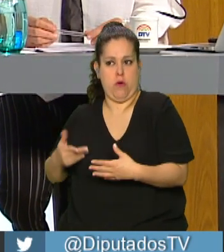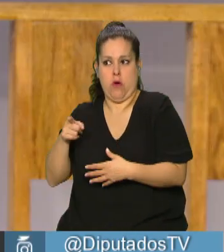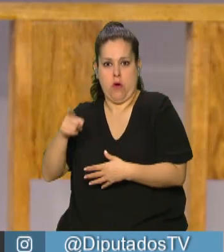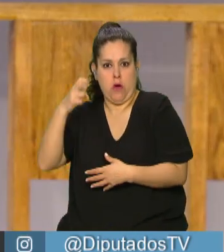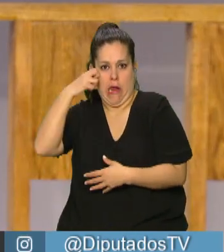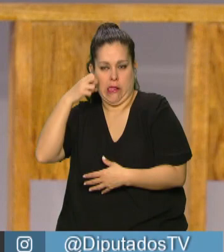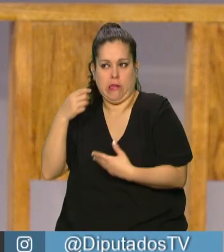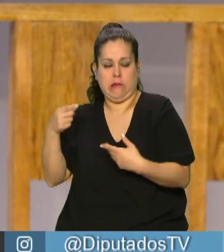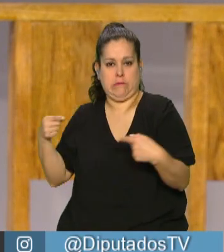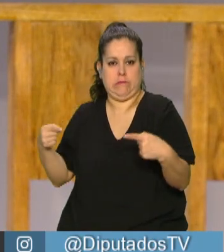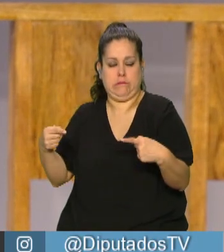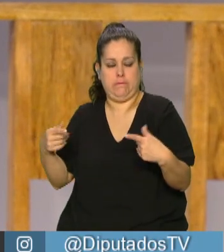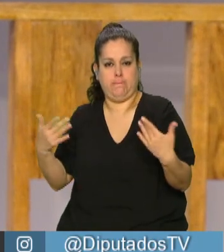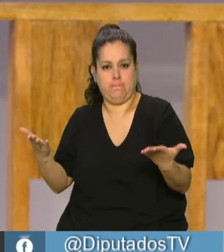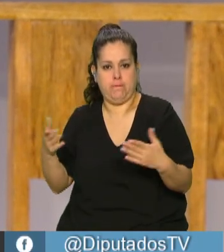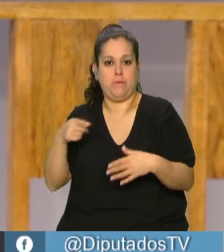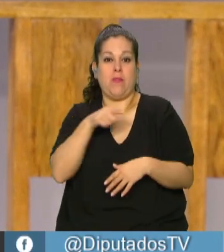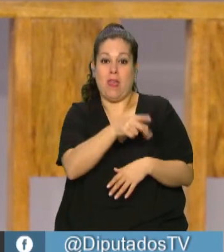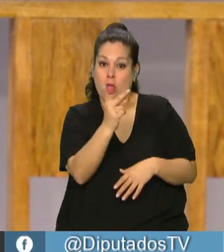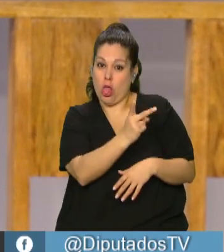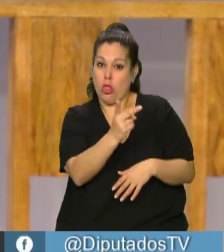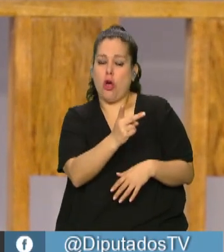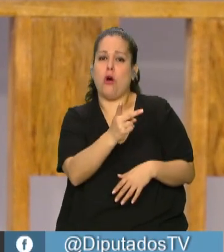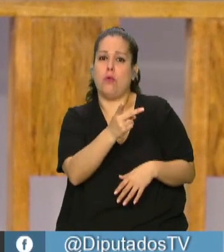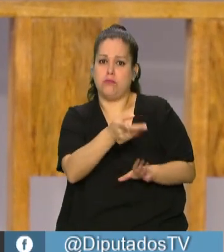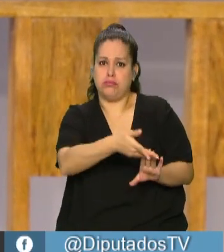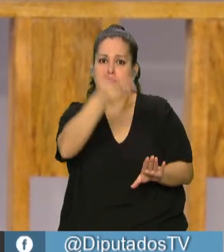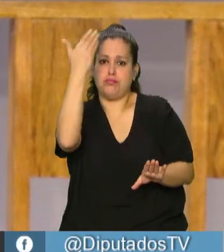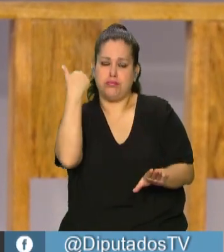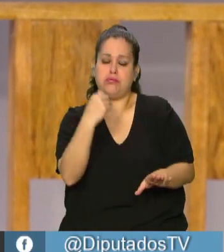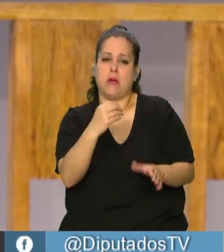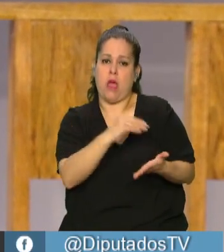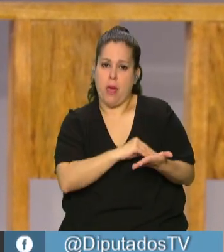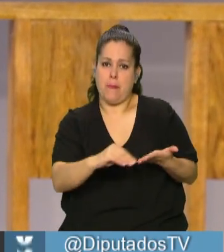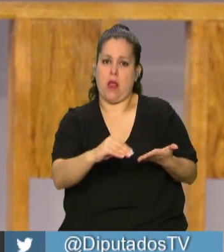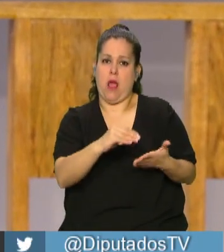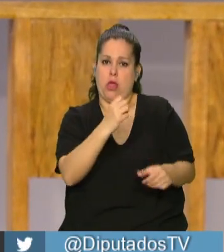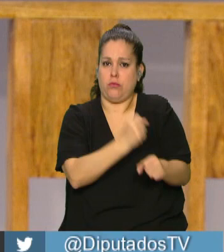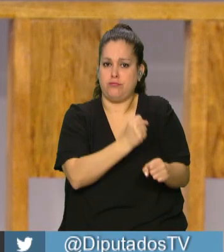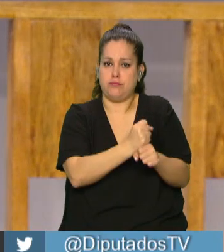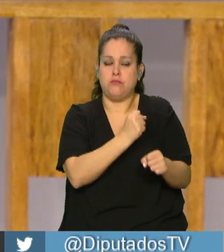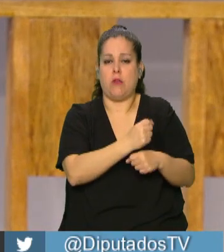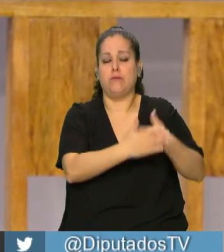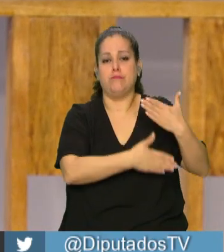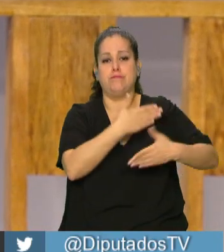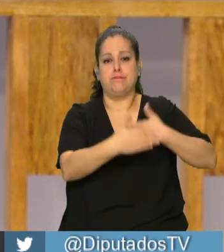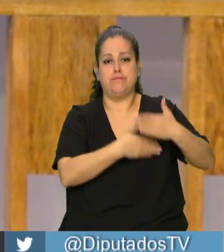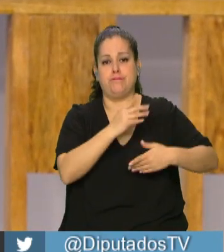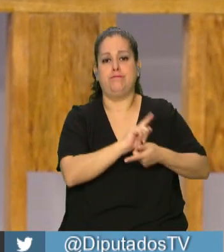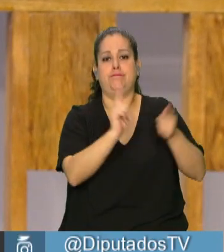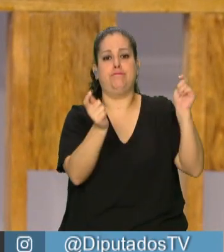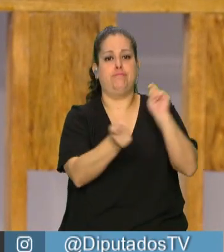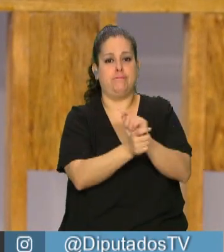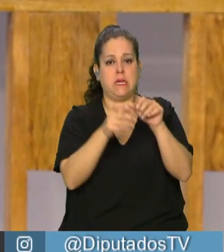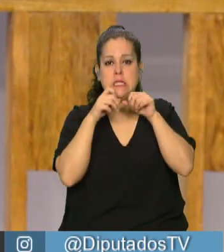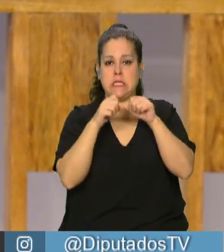que habían sido empleados de la Cámara, después funcionarios y terminaron como secretarios.